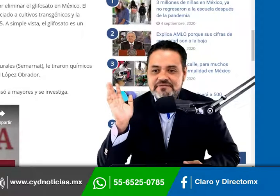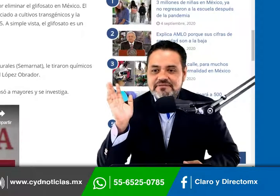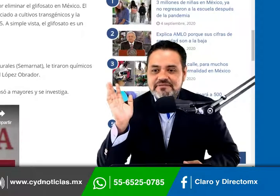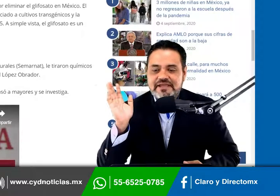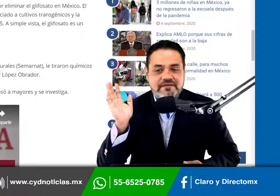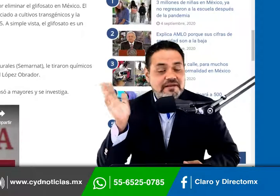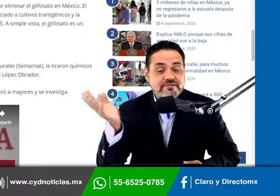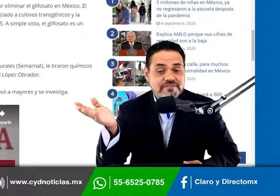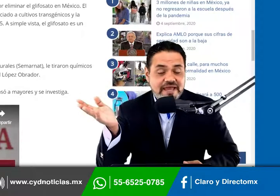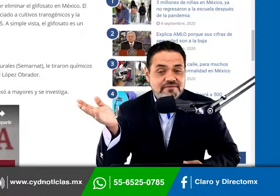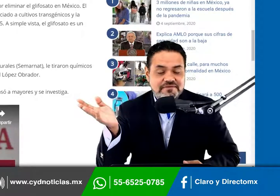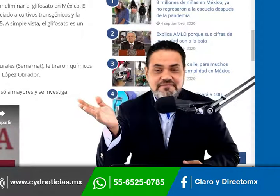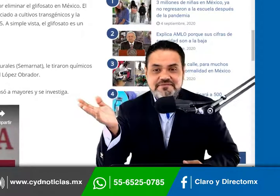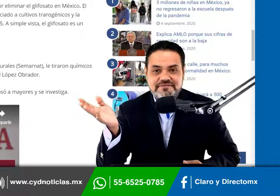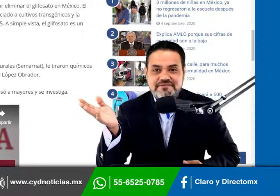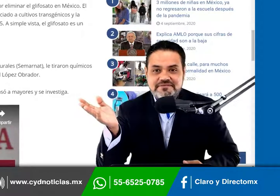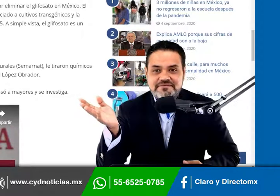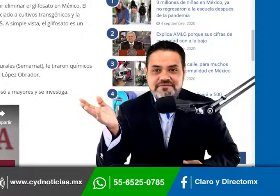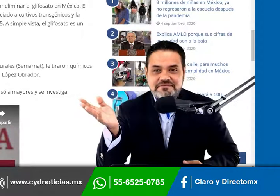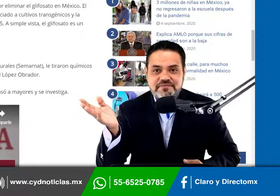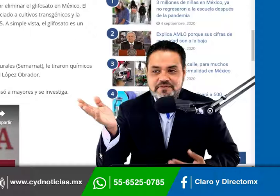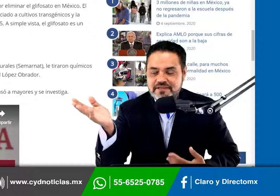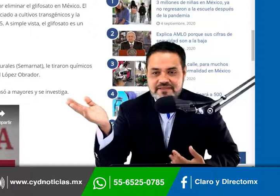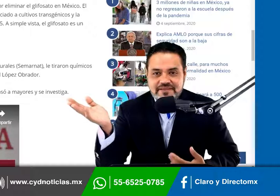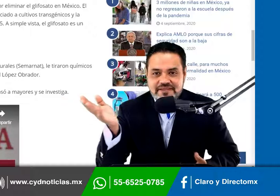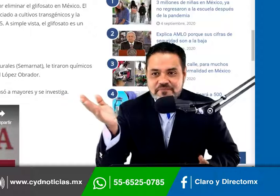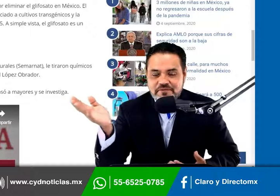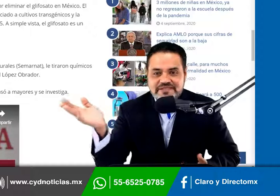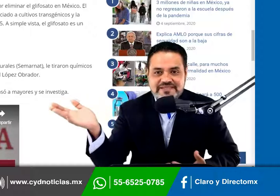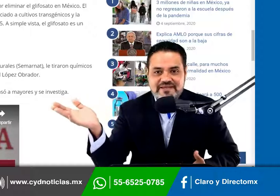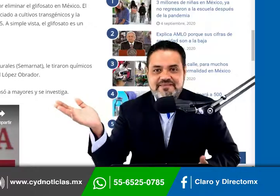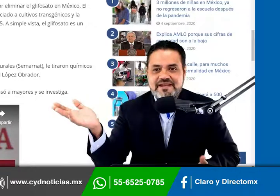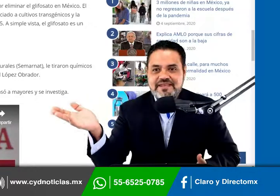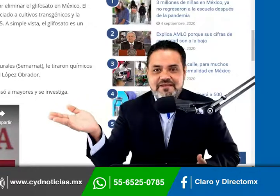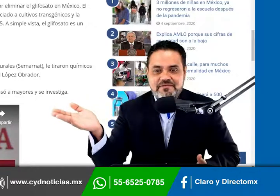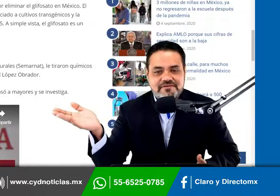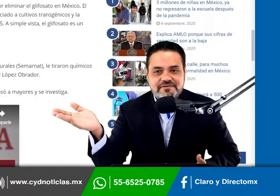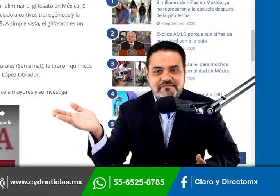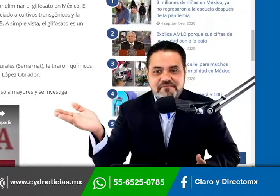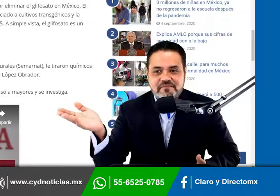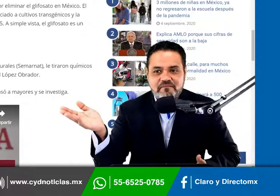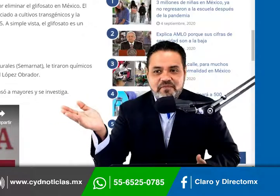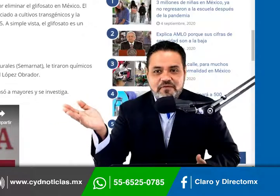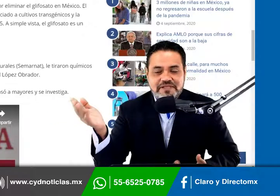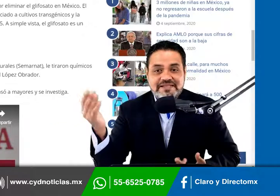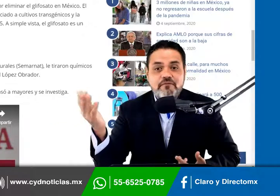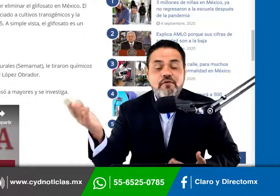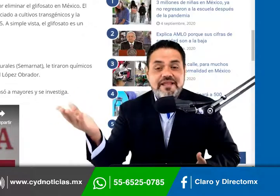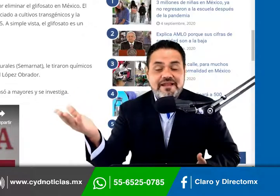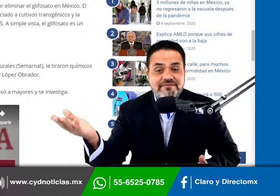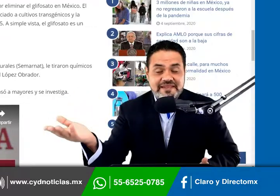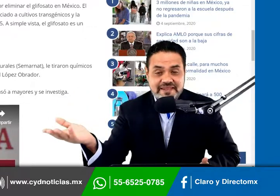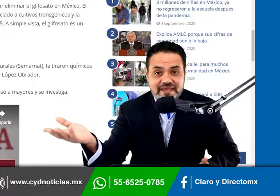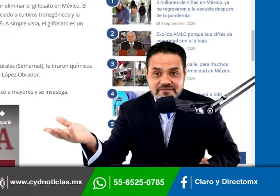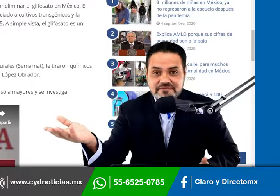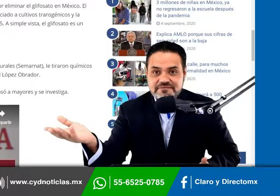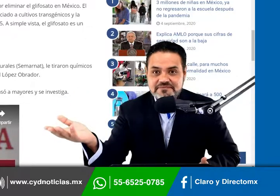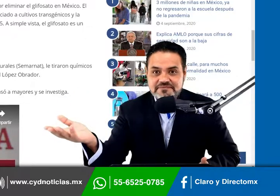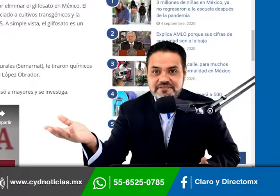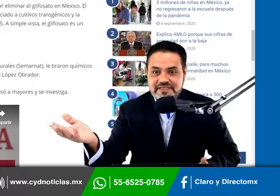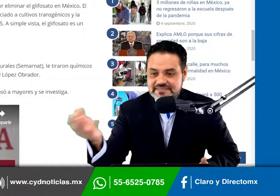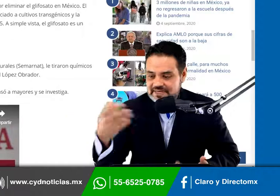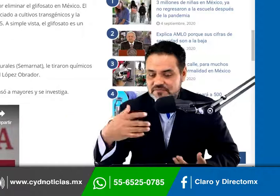razón el haber renunciado, ¿no? Porque ¿quién puede estar tranquilo con esa vulnerabilidad,